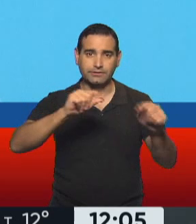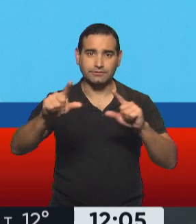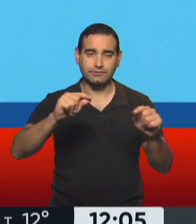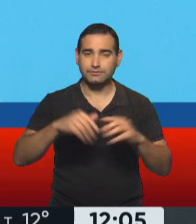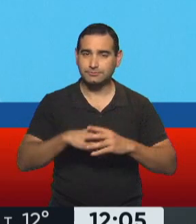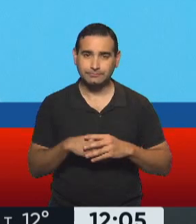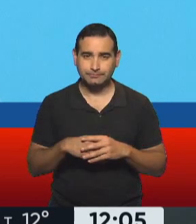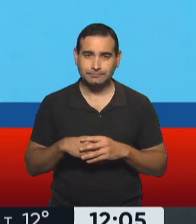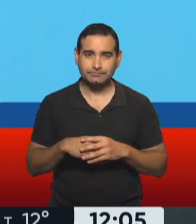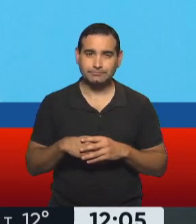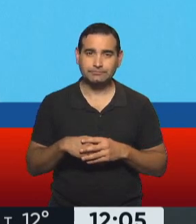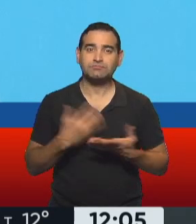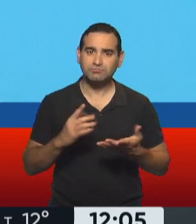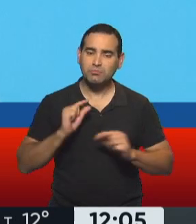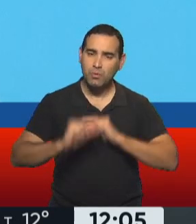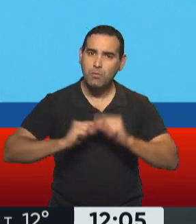Y así es que se fue avanzando.